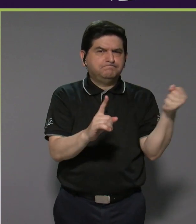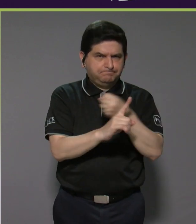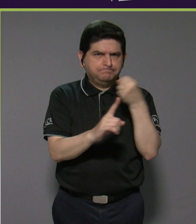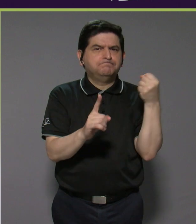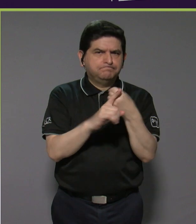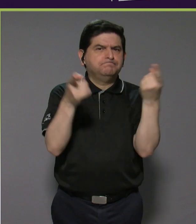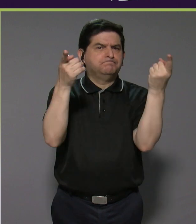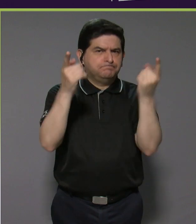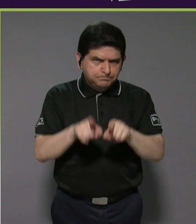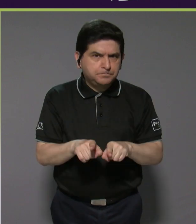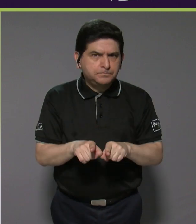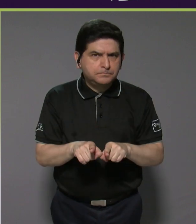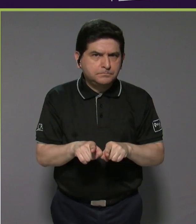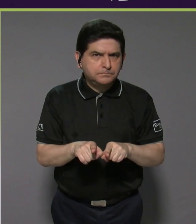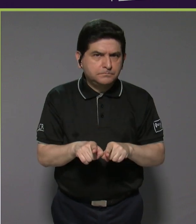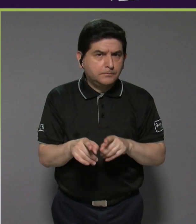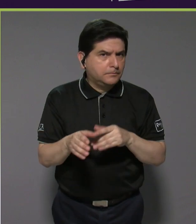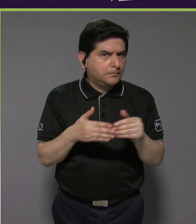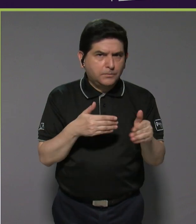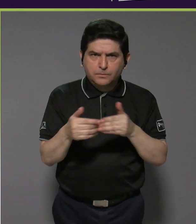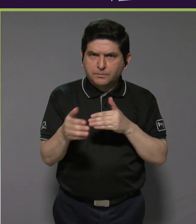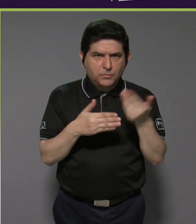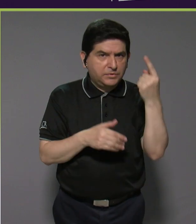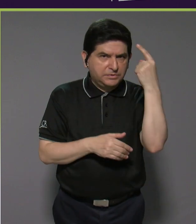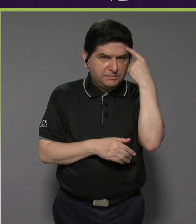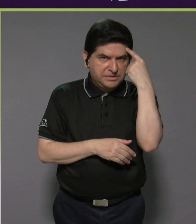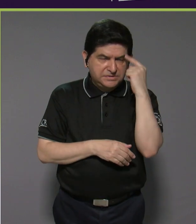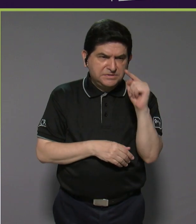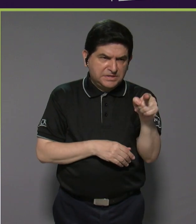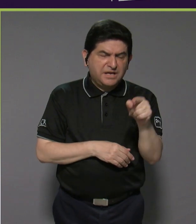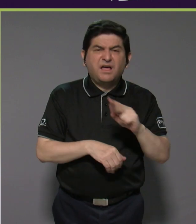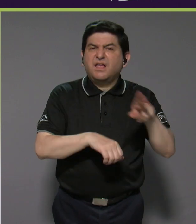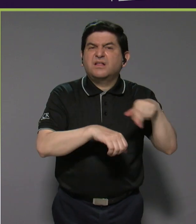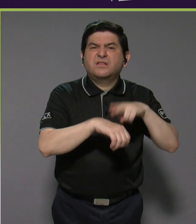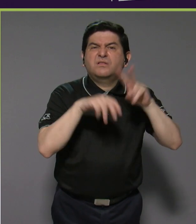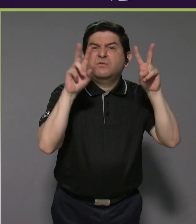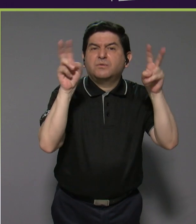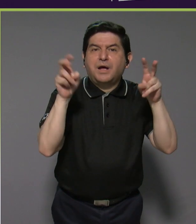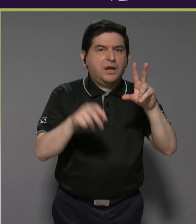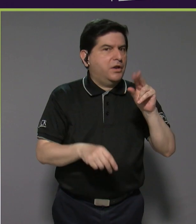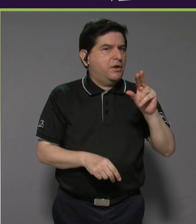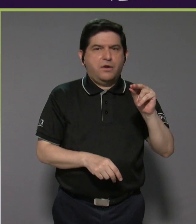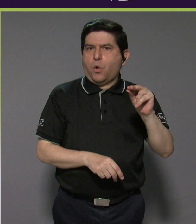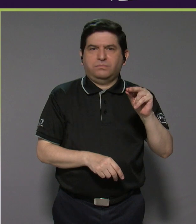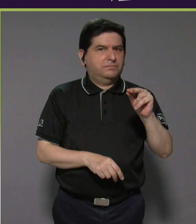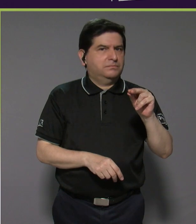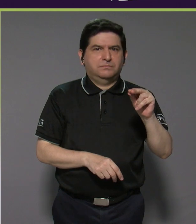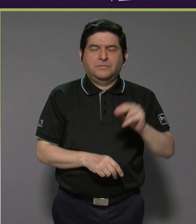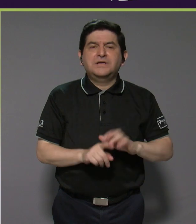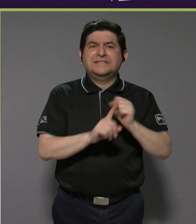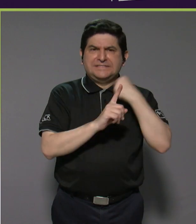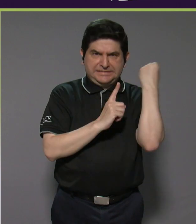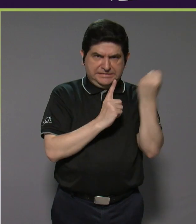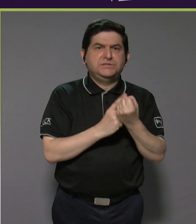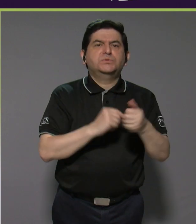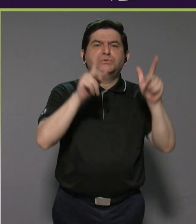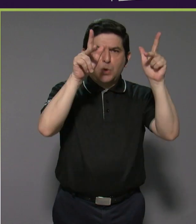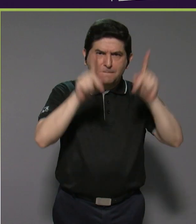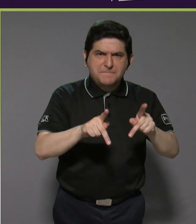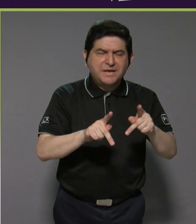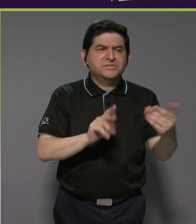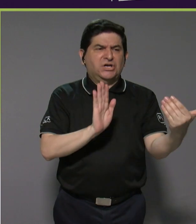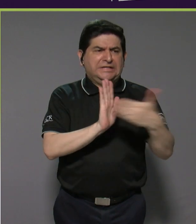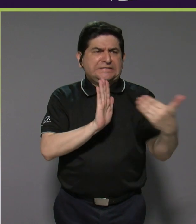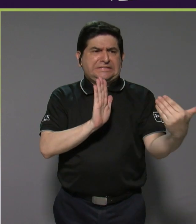violencia, aunque se piense que eso es natural, pero se ve que hay situaciones donde la persona le